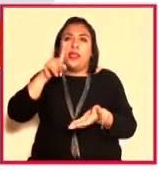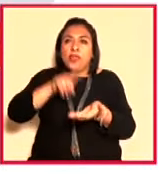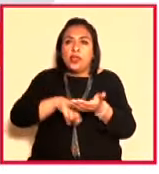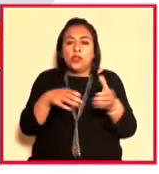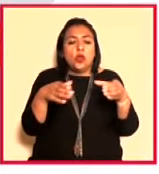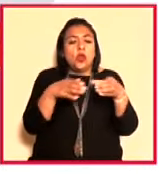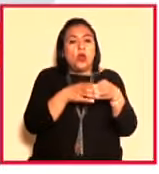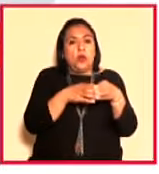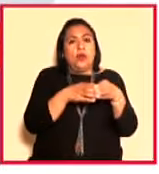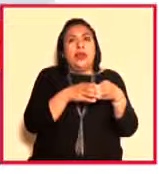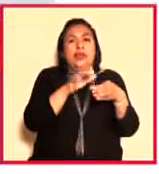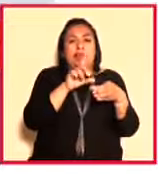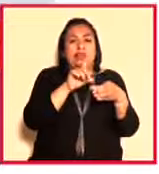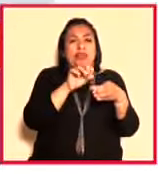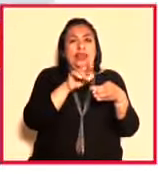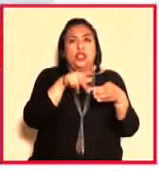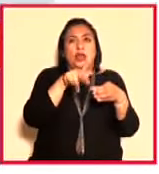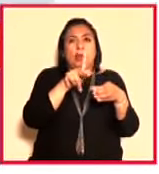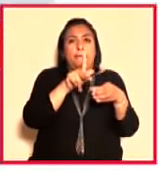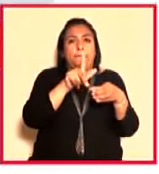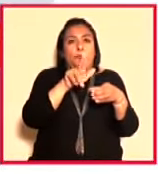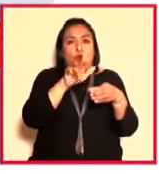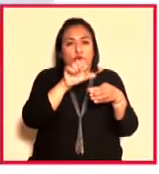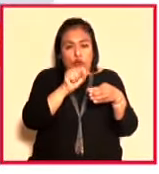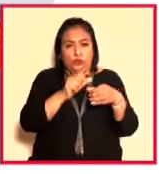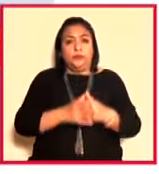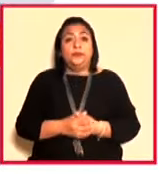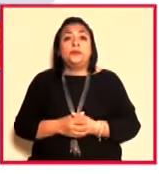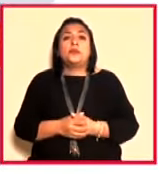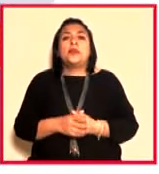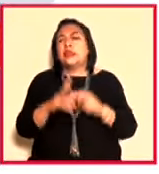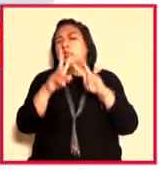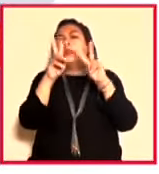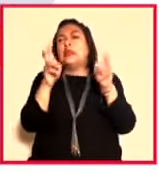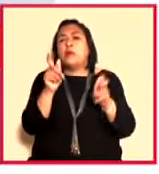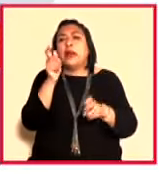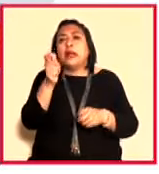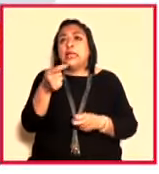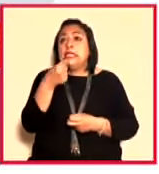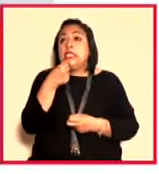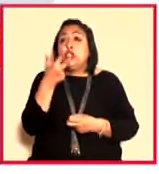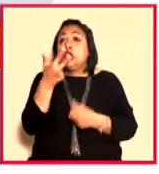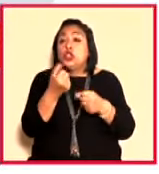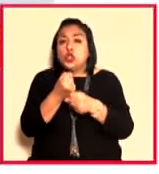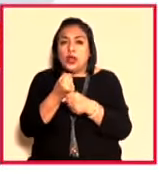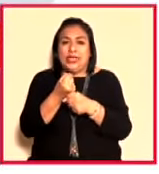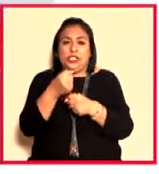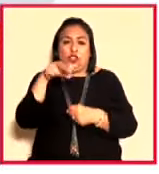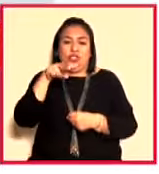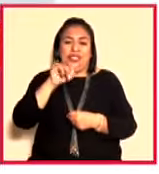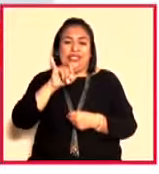Generation K+. Se trata de un niño de 8 años, Neymar.